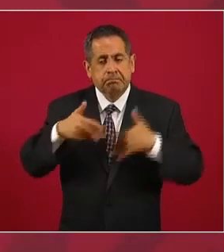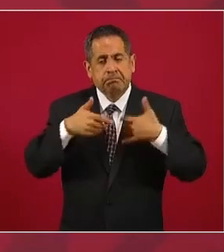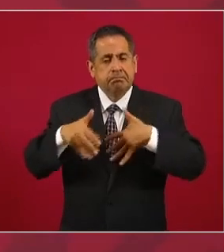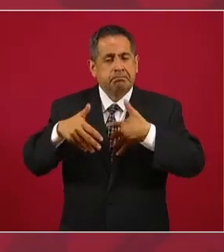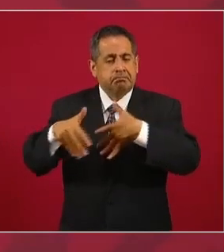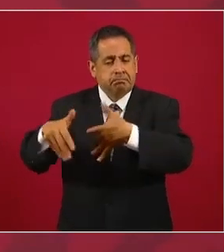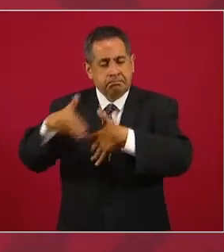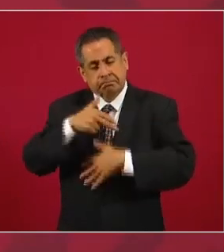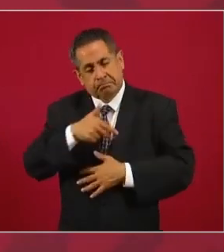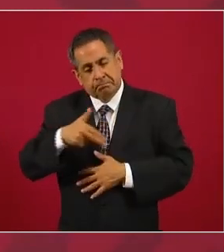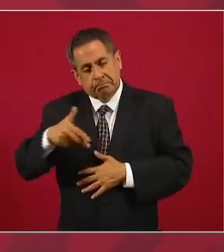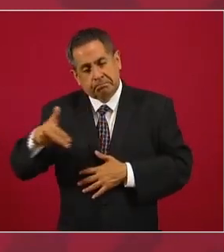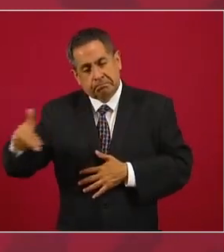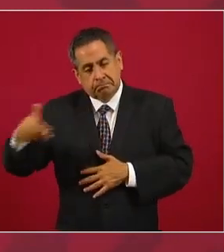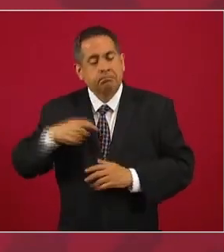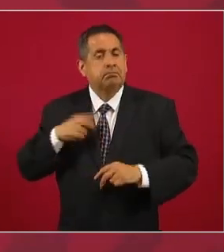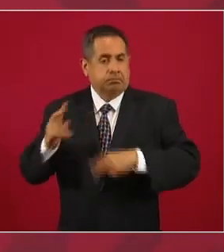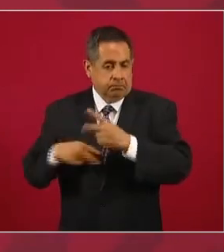peregrinación,